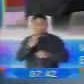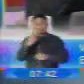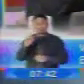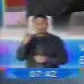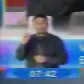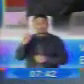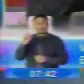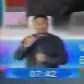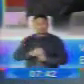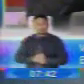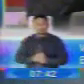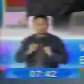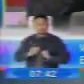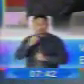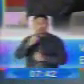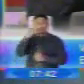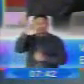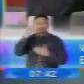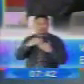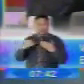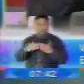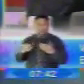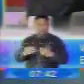que ha puesto $1 millón.